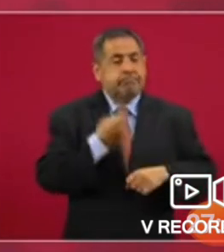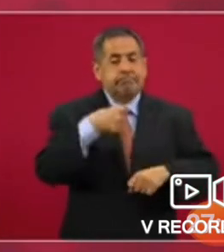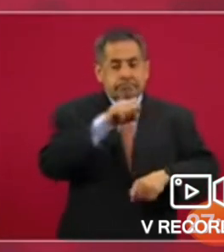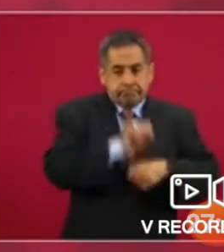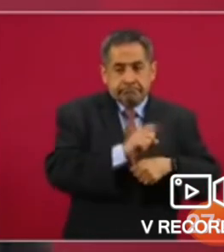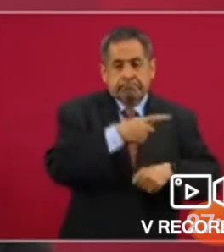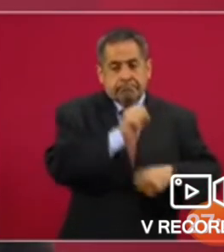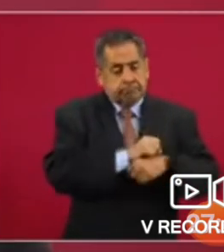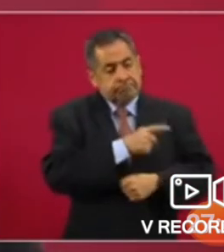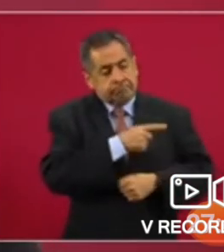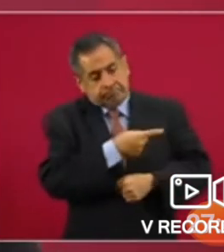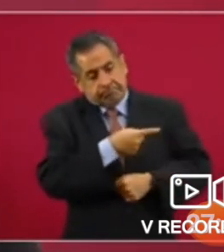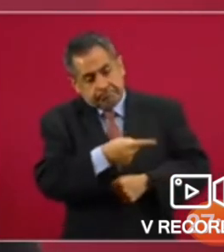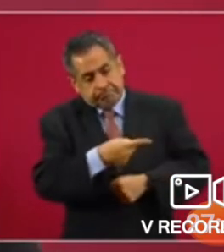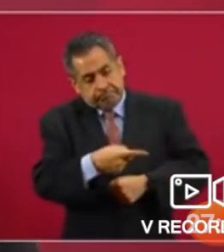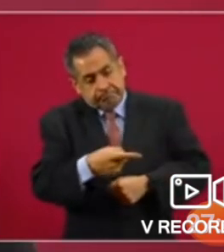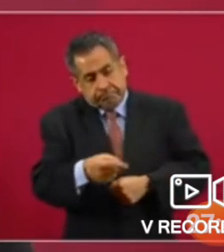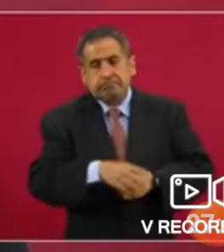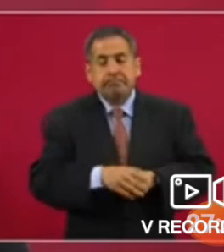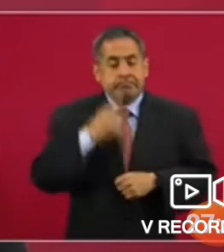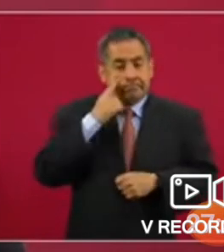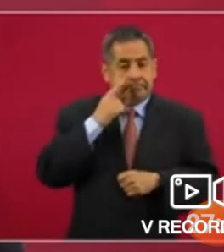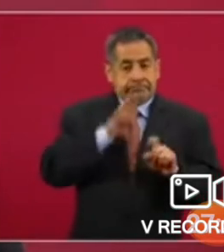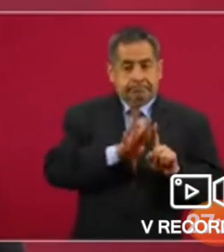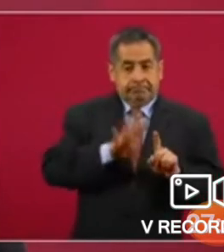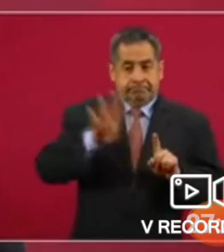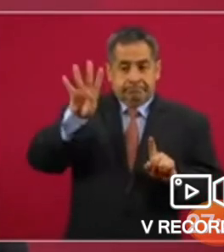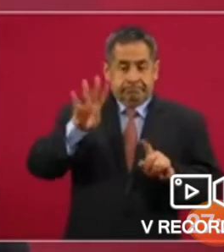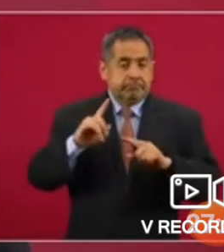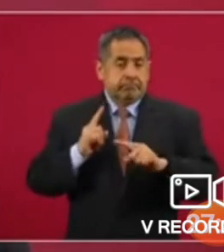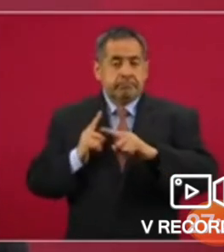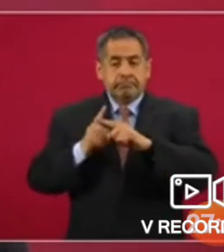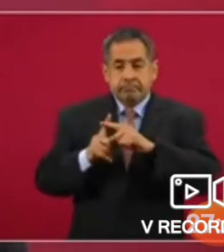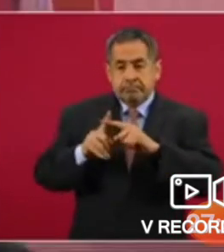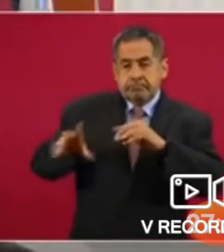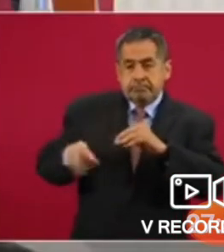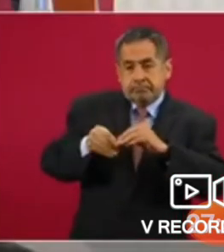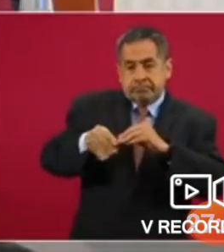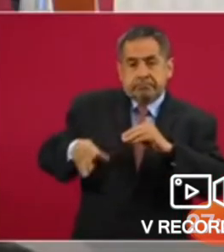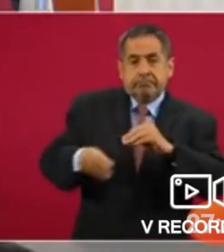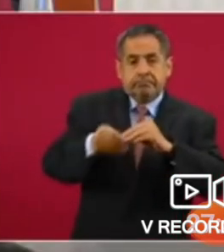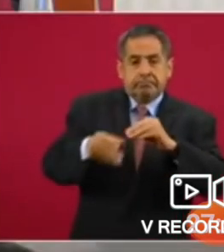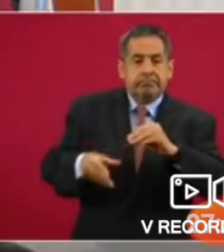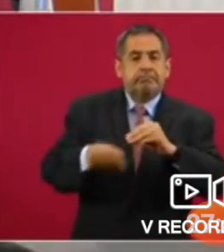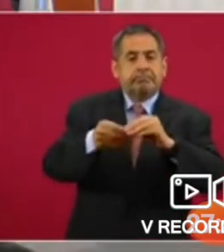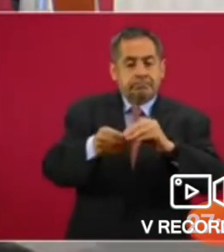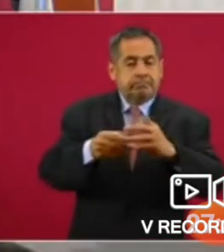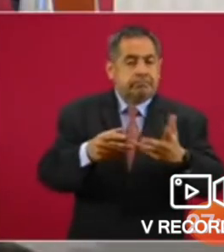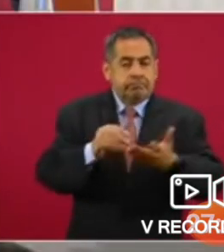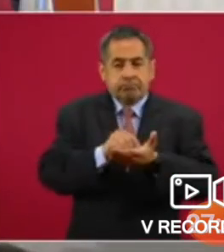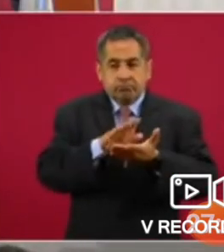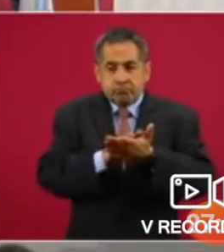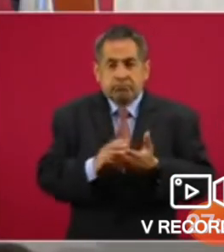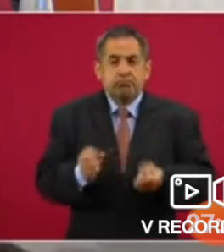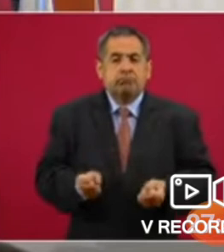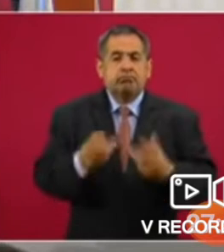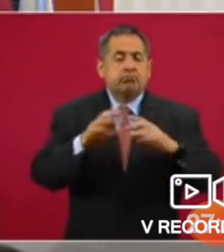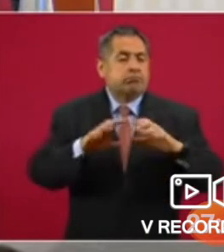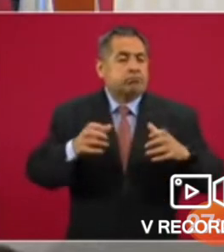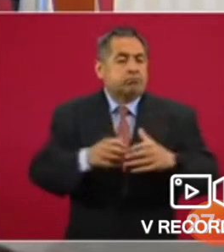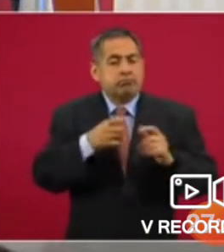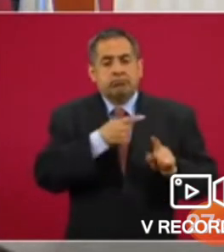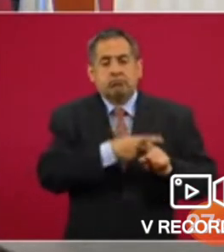semanas. Cada una de esas columnas representa la suma de casos registrados o que ocurrieron